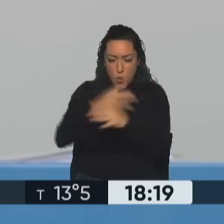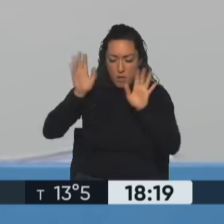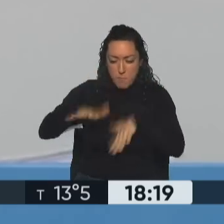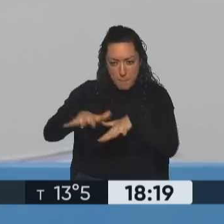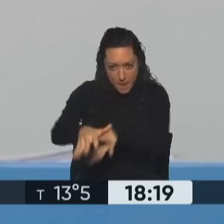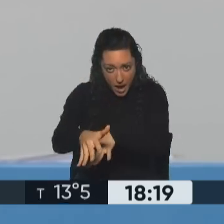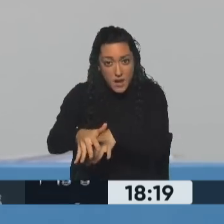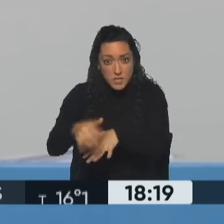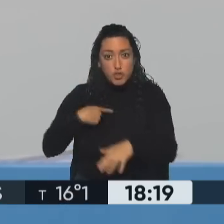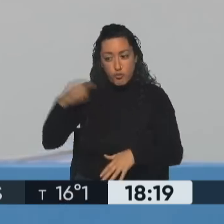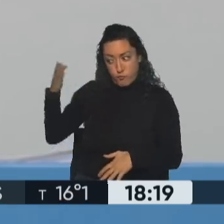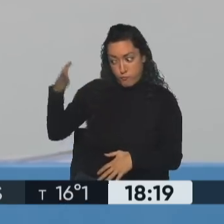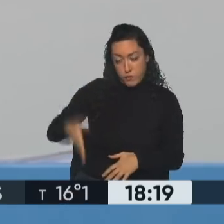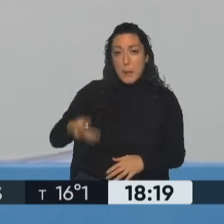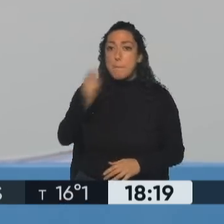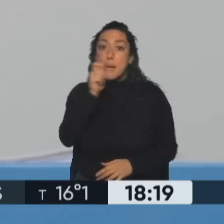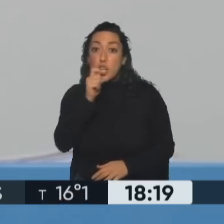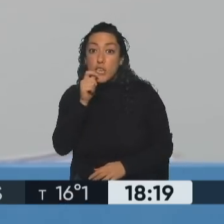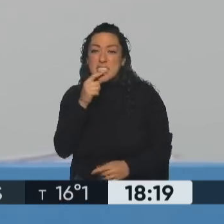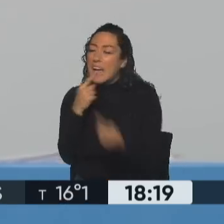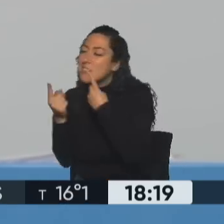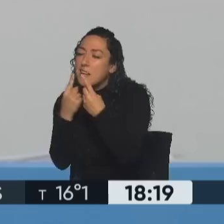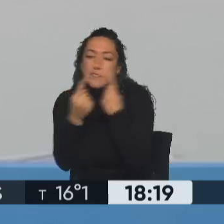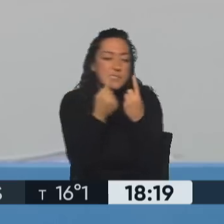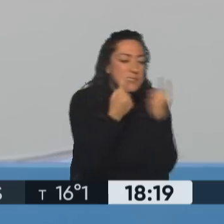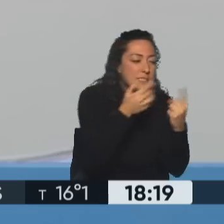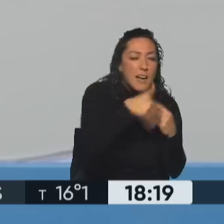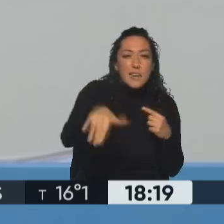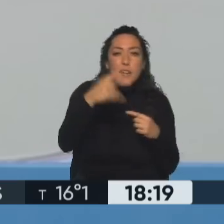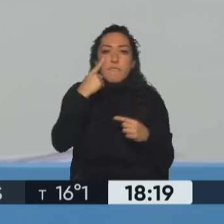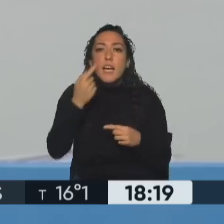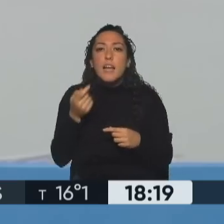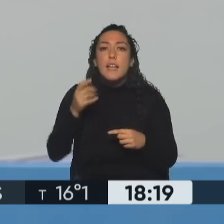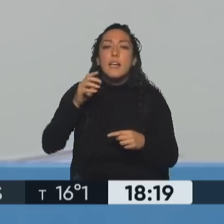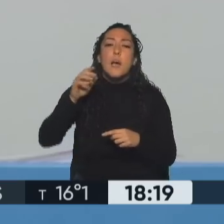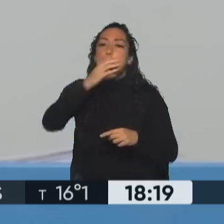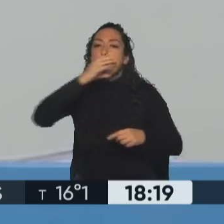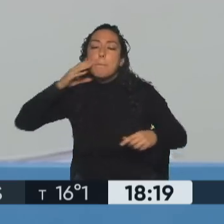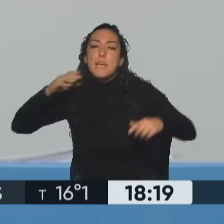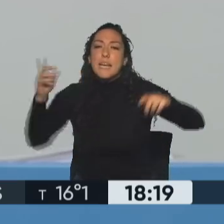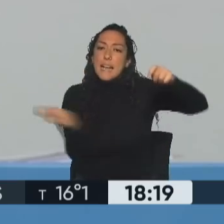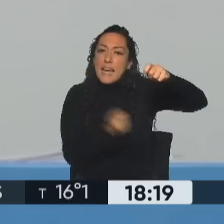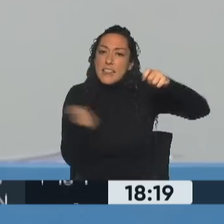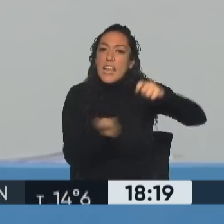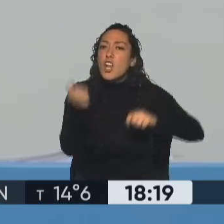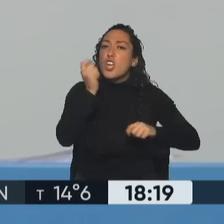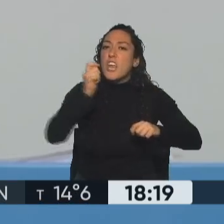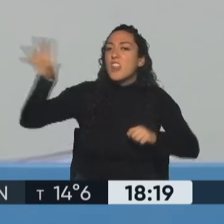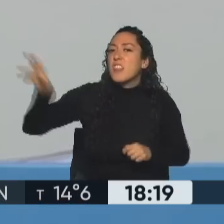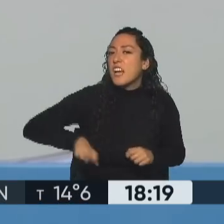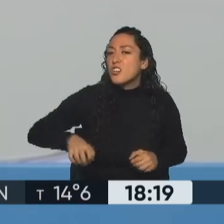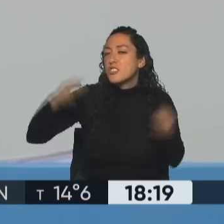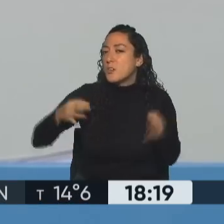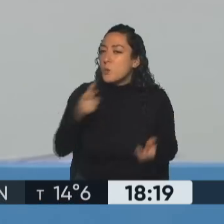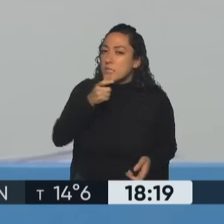que si va un periodista entrevistando a la gente por la calle y le dicen, dígame, ¿quién trajo a los piqueteros o a los que tienen planes sociales? Le dicen,